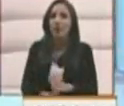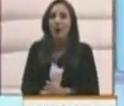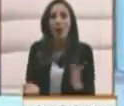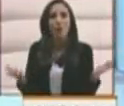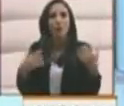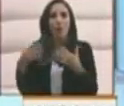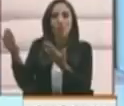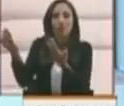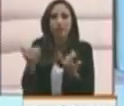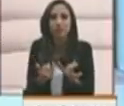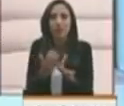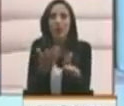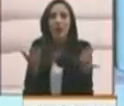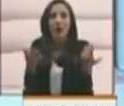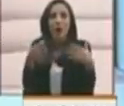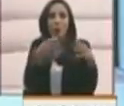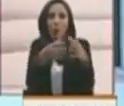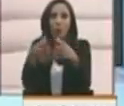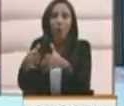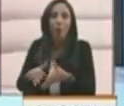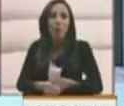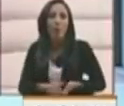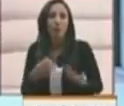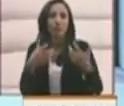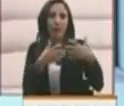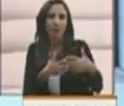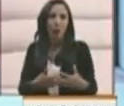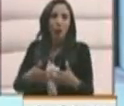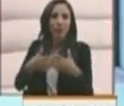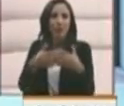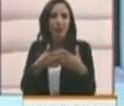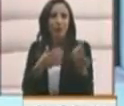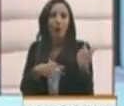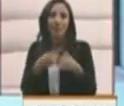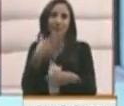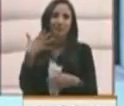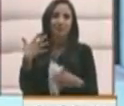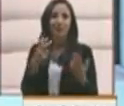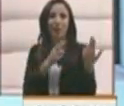azules, la caballería gringa,